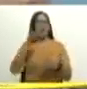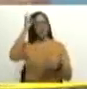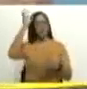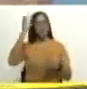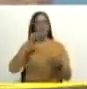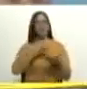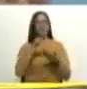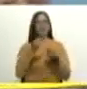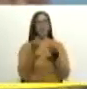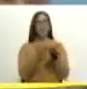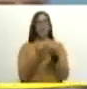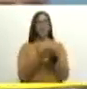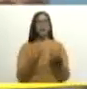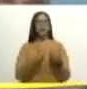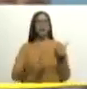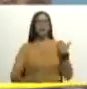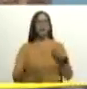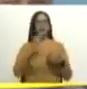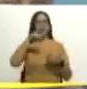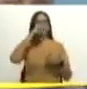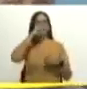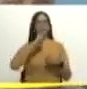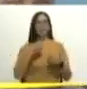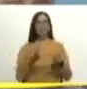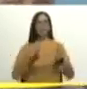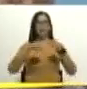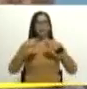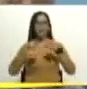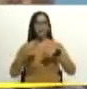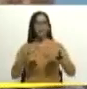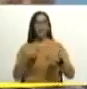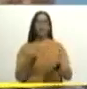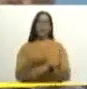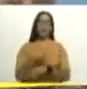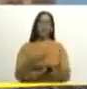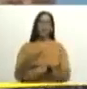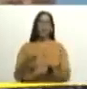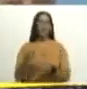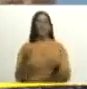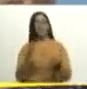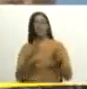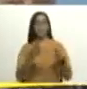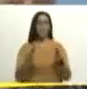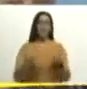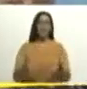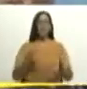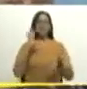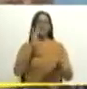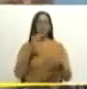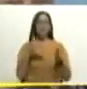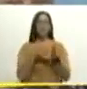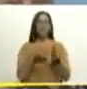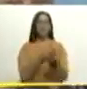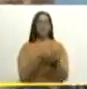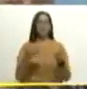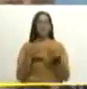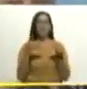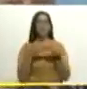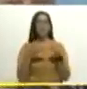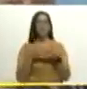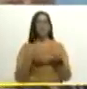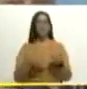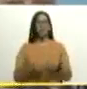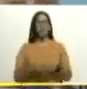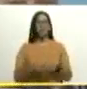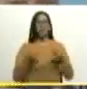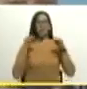Economía. Presidente, este año las importaciones, lo que se ha gastado en importaciones, está alrededor de los 5 mil millones de dólares. Y